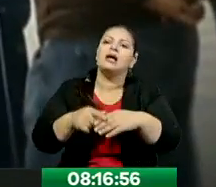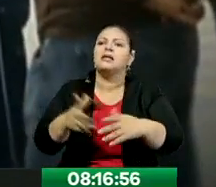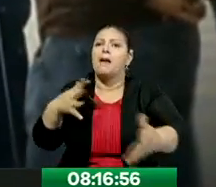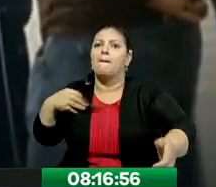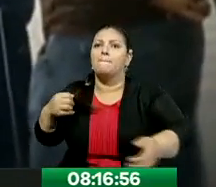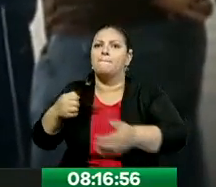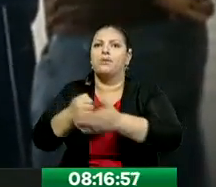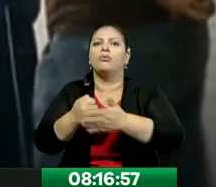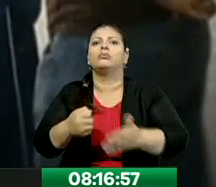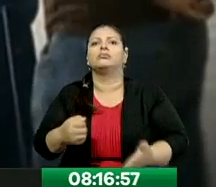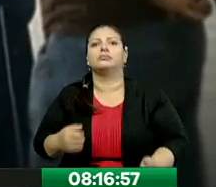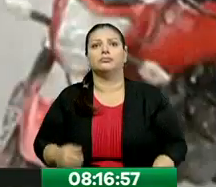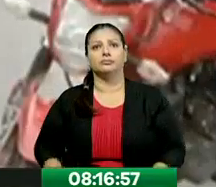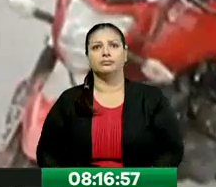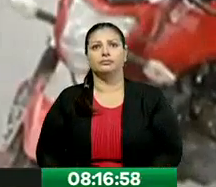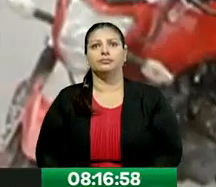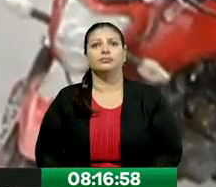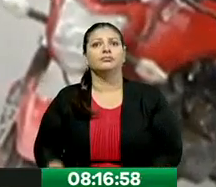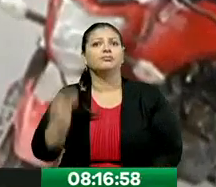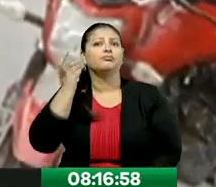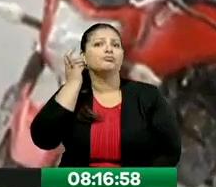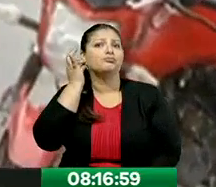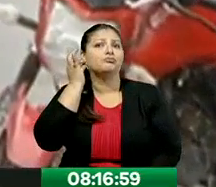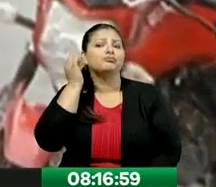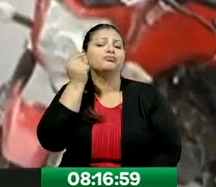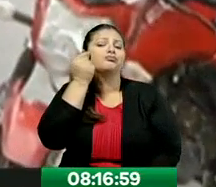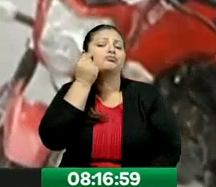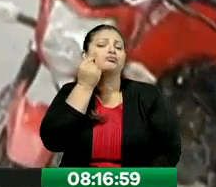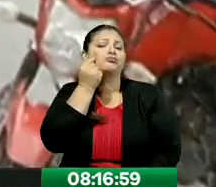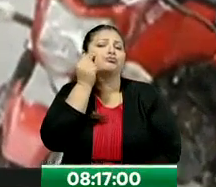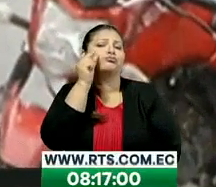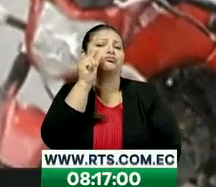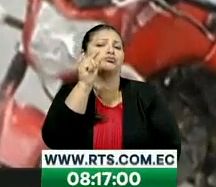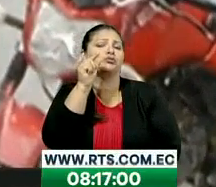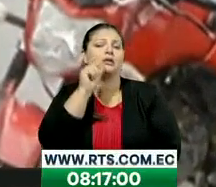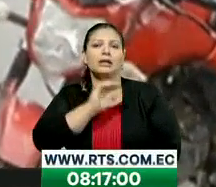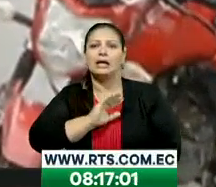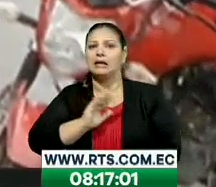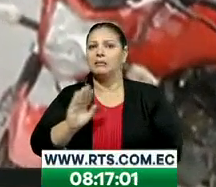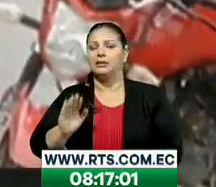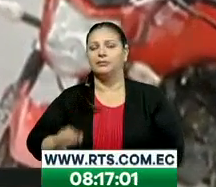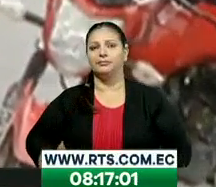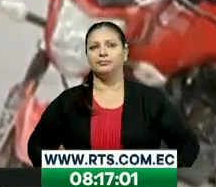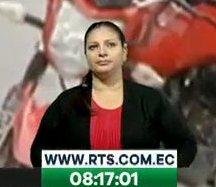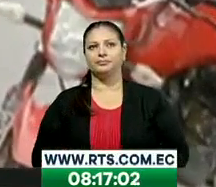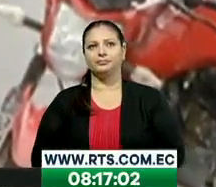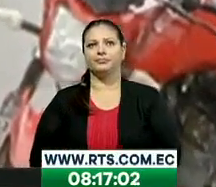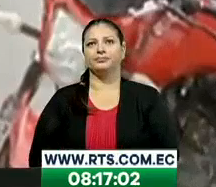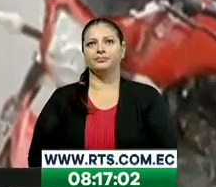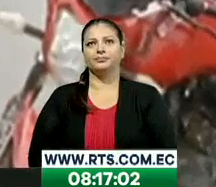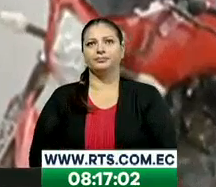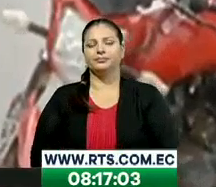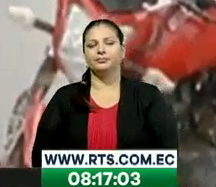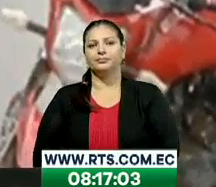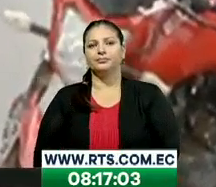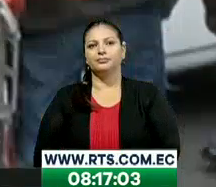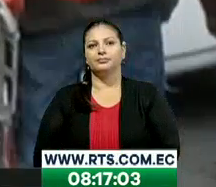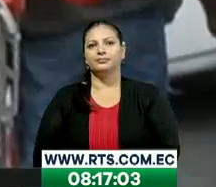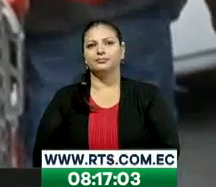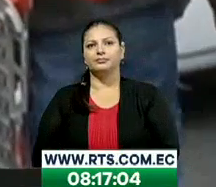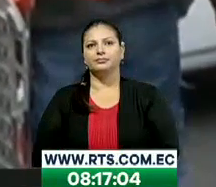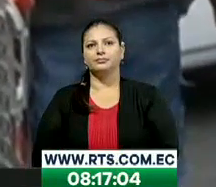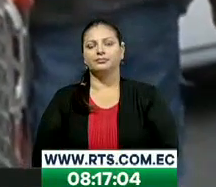y ella estaba abajo por si alguien no tiene nada nada de golpe nada solamente un pequeño radio en la cara